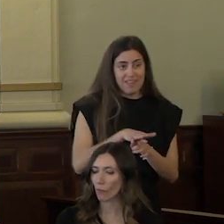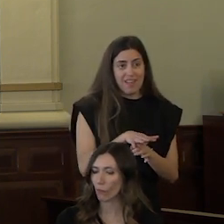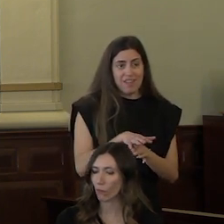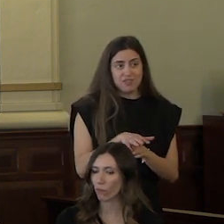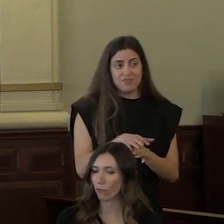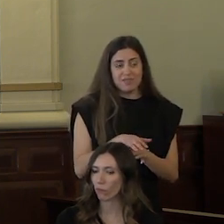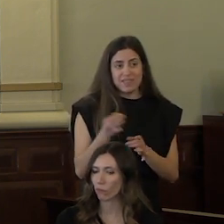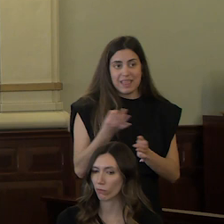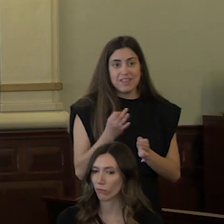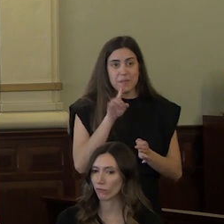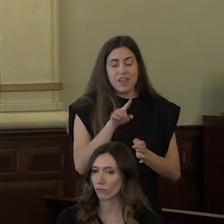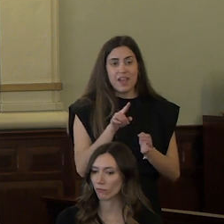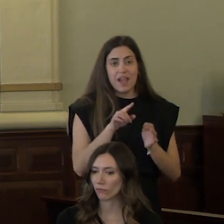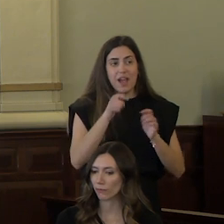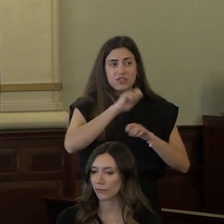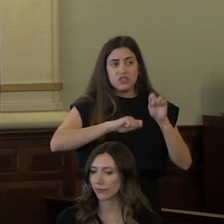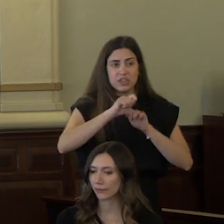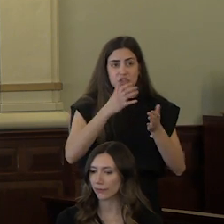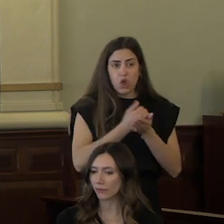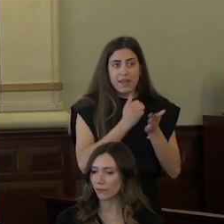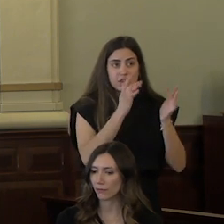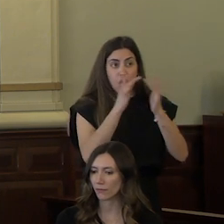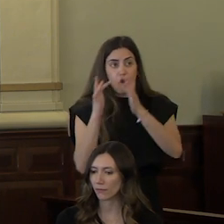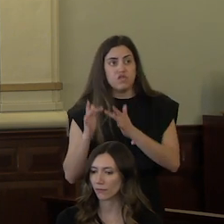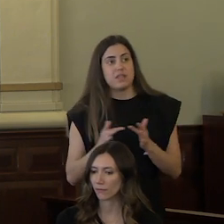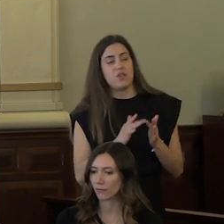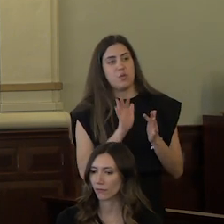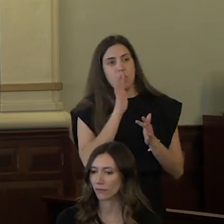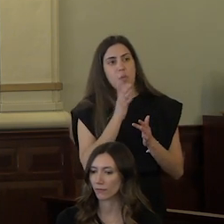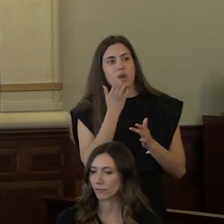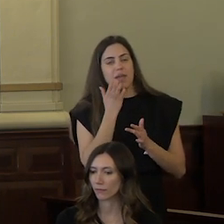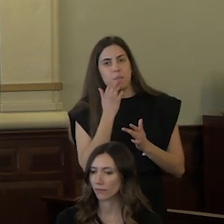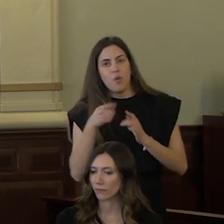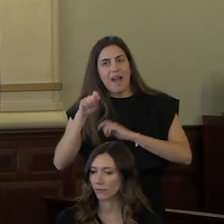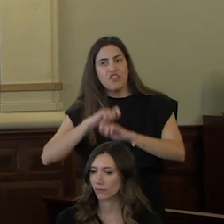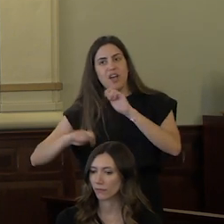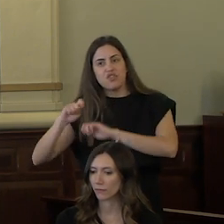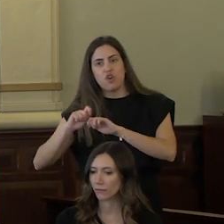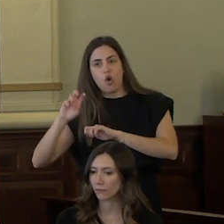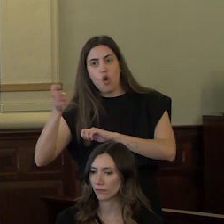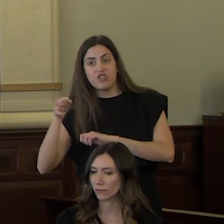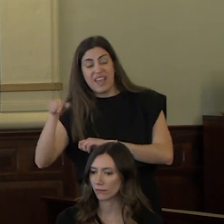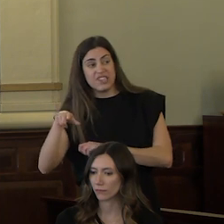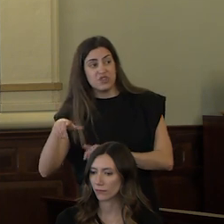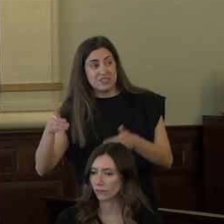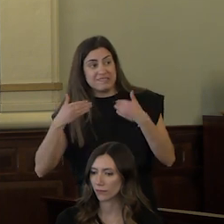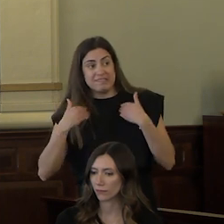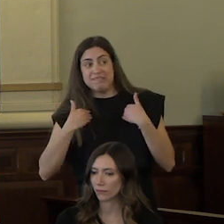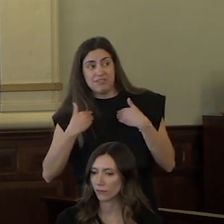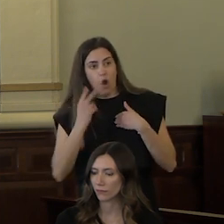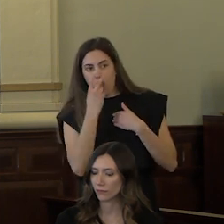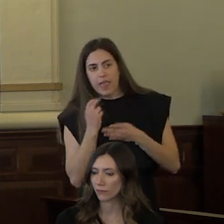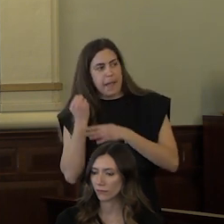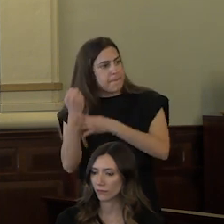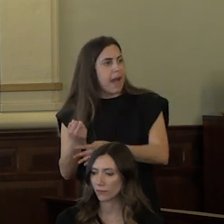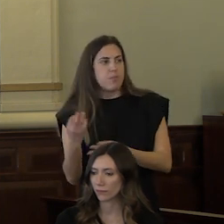organizaciones porque lo que le duele o lo que le afecta en un momento determinado a cualquier organización hermana nos duele a la ONCE y vamos todos a una, porque